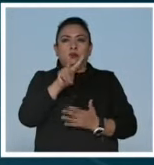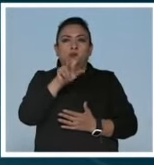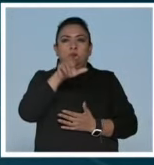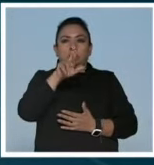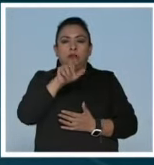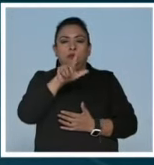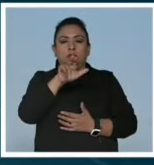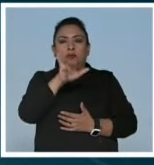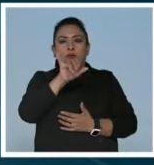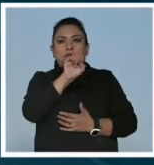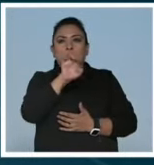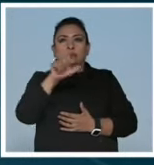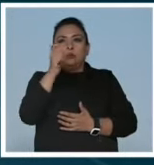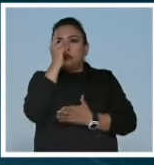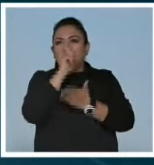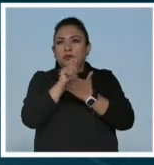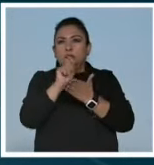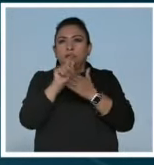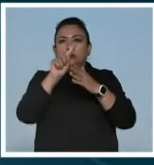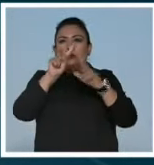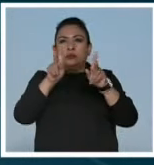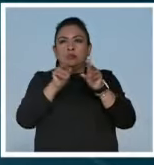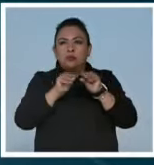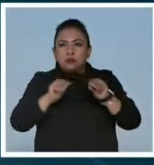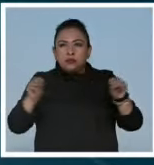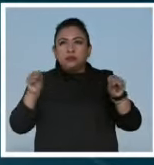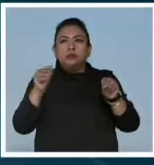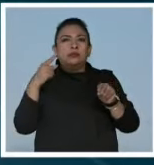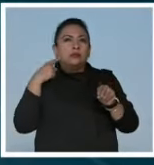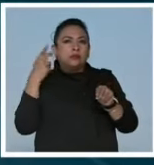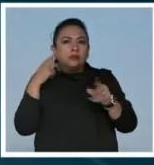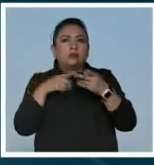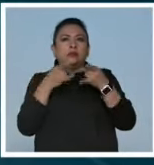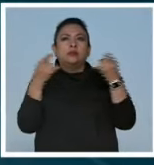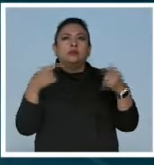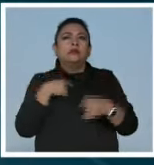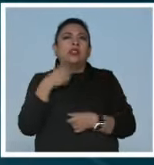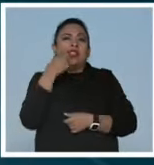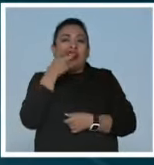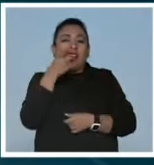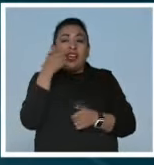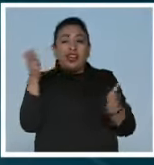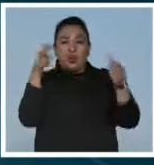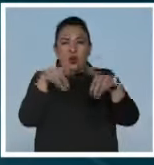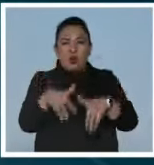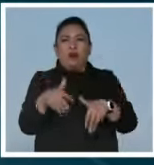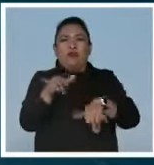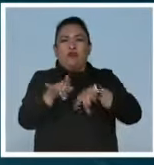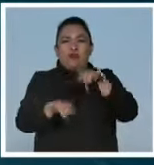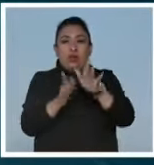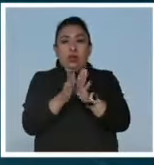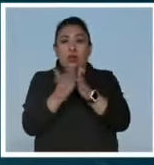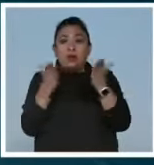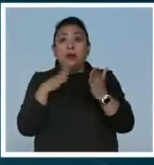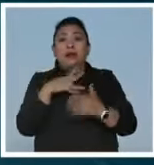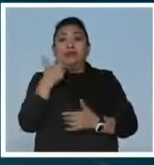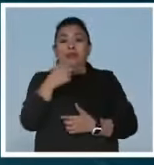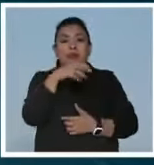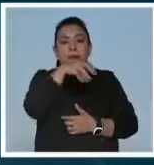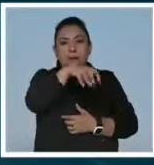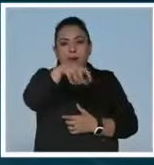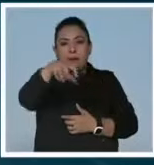Luiselli, autora de libros como Desierto Sonoro y La Historia de Mis Dientes. El encuentro de letras contará con 7 foros y rendirá un